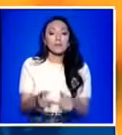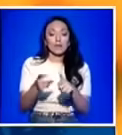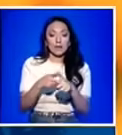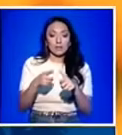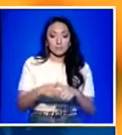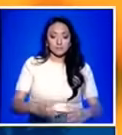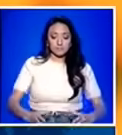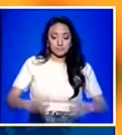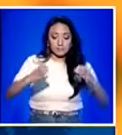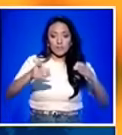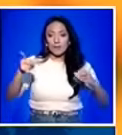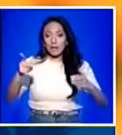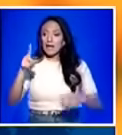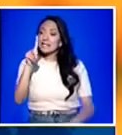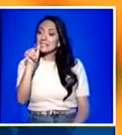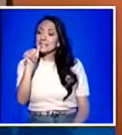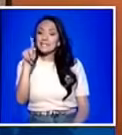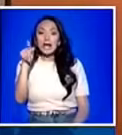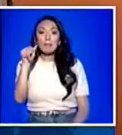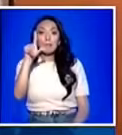aquí, entonces ponemos el zapallo,